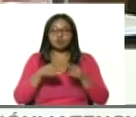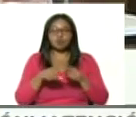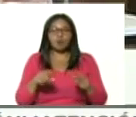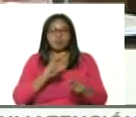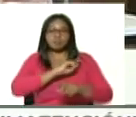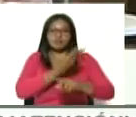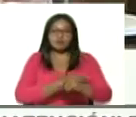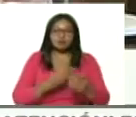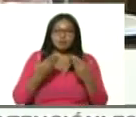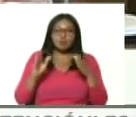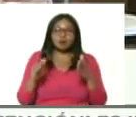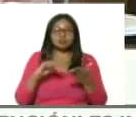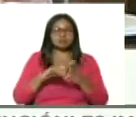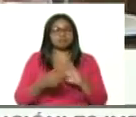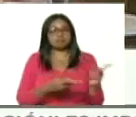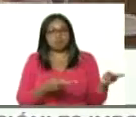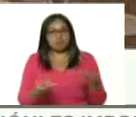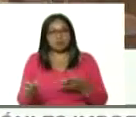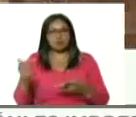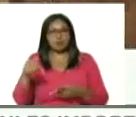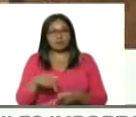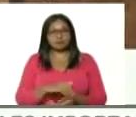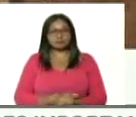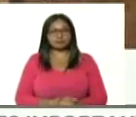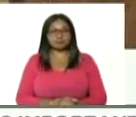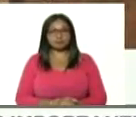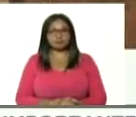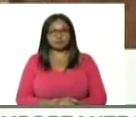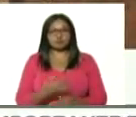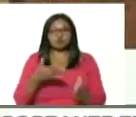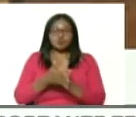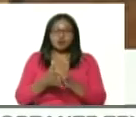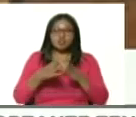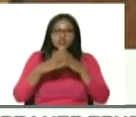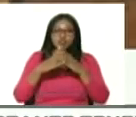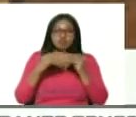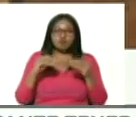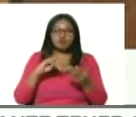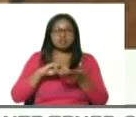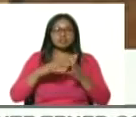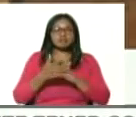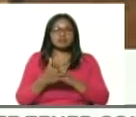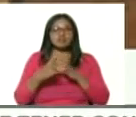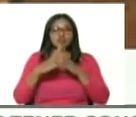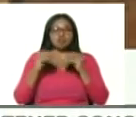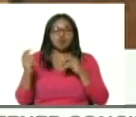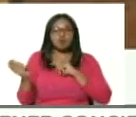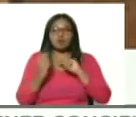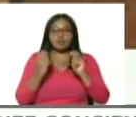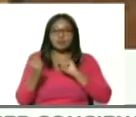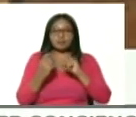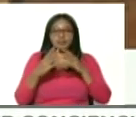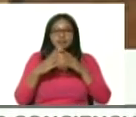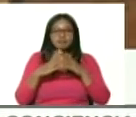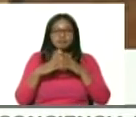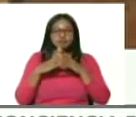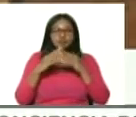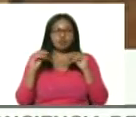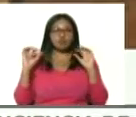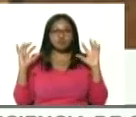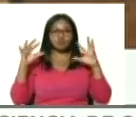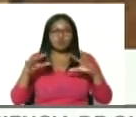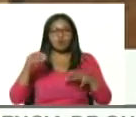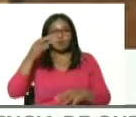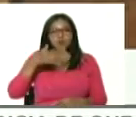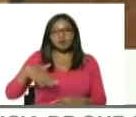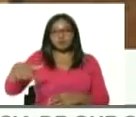poder popular se trata, bienvenidos los grandes debates. Y sobre todo los grandes debates con las grandes masas, con el gran